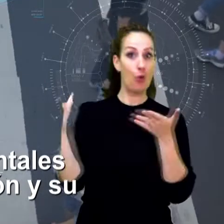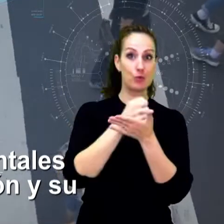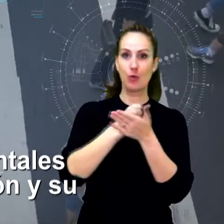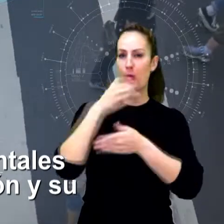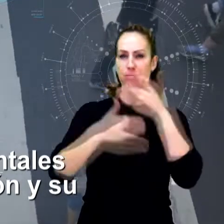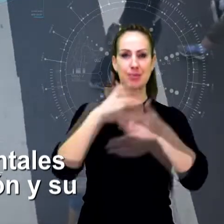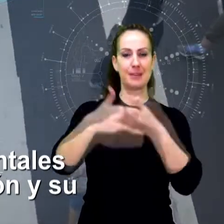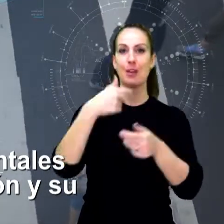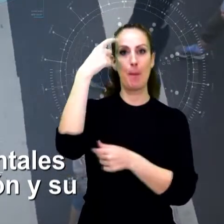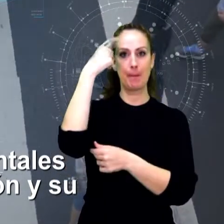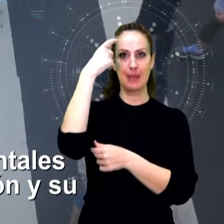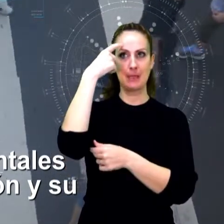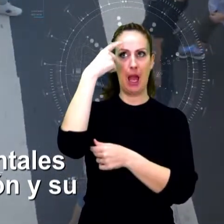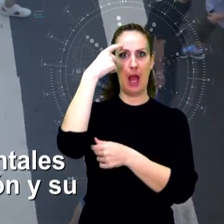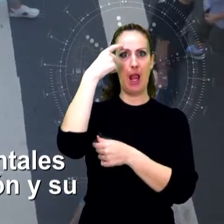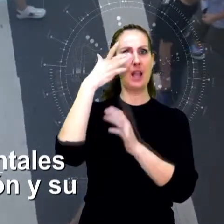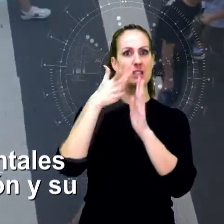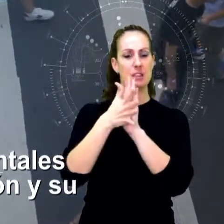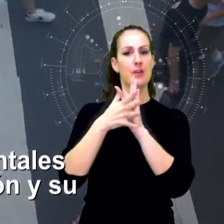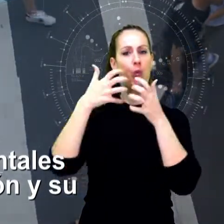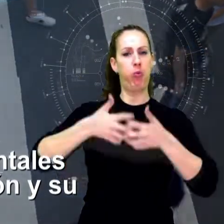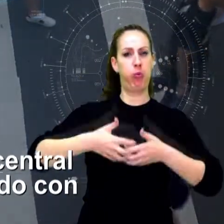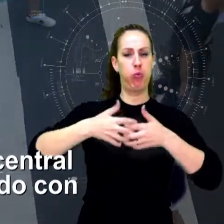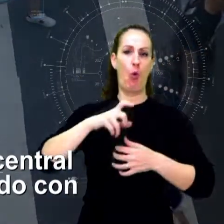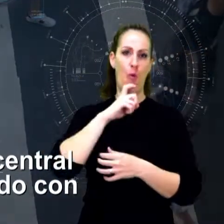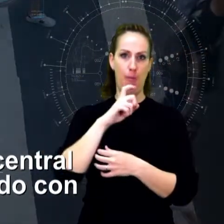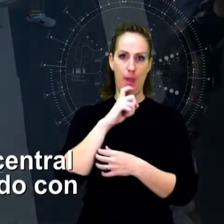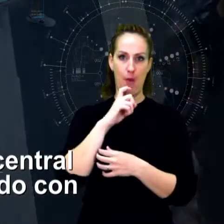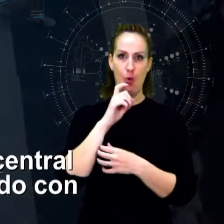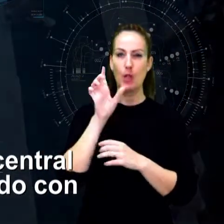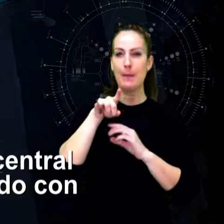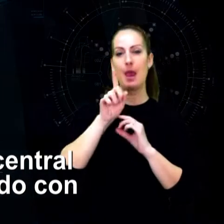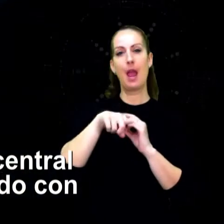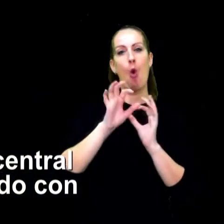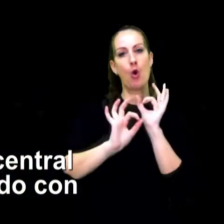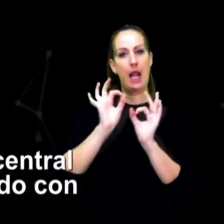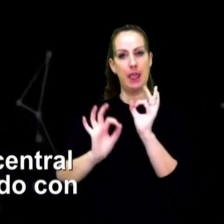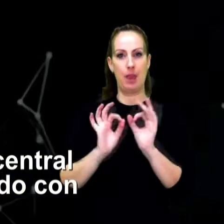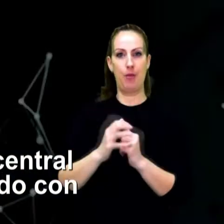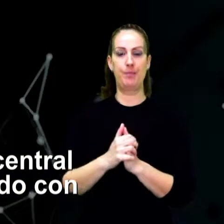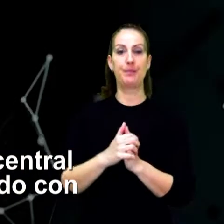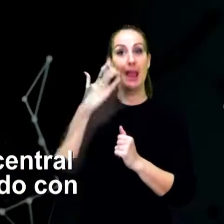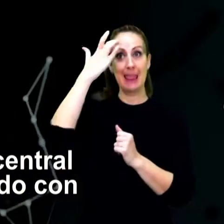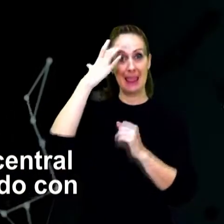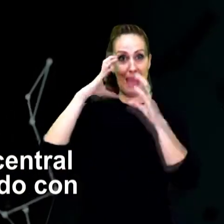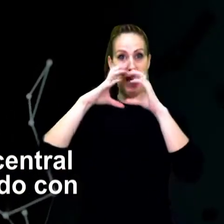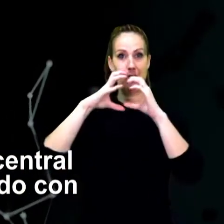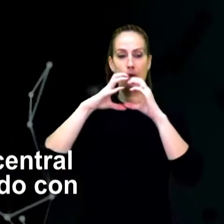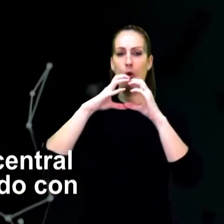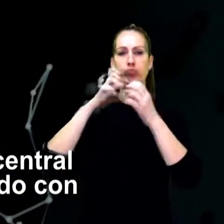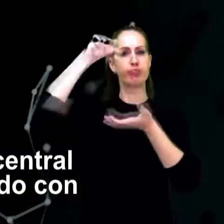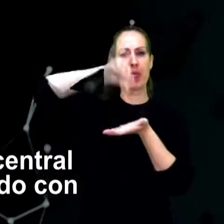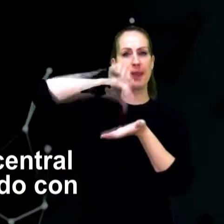procesos mentales son resultado de su compleja organización y su funcionamiento. El cerebro es el